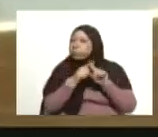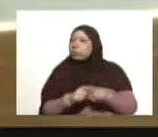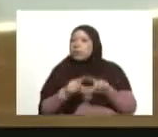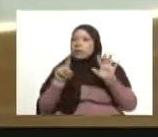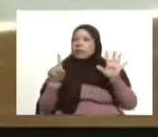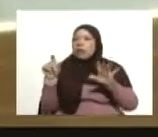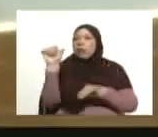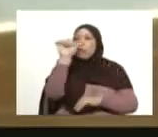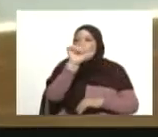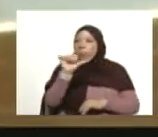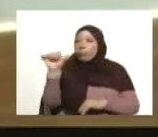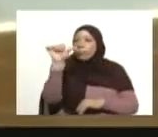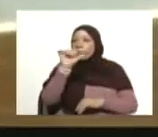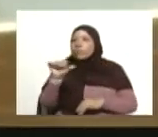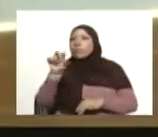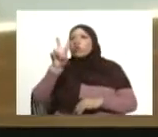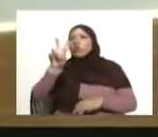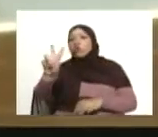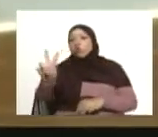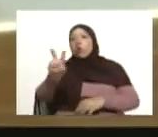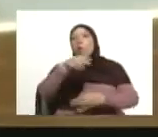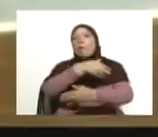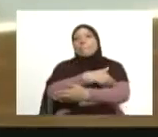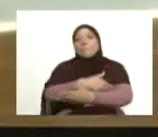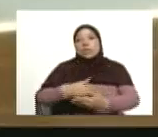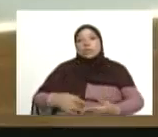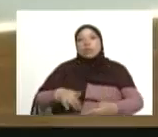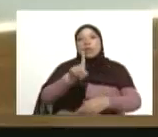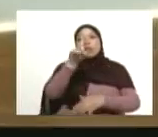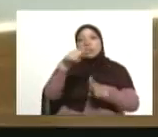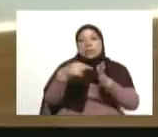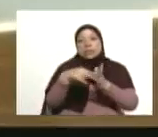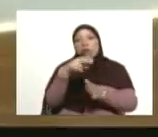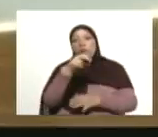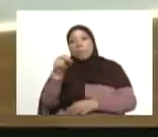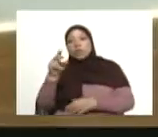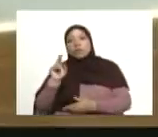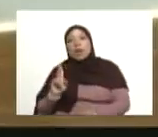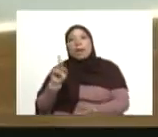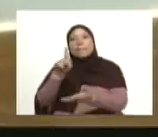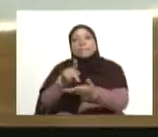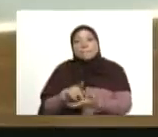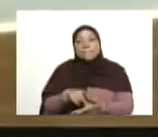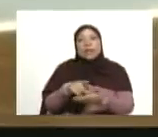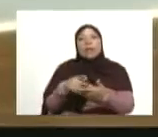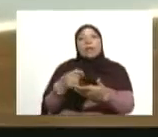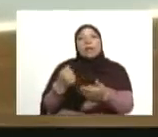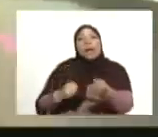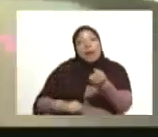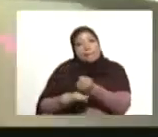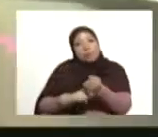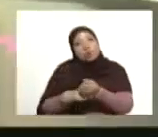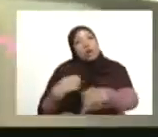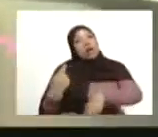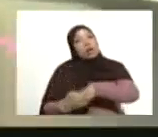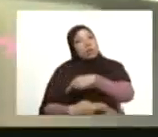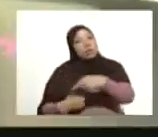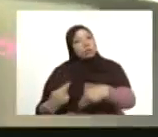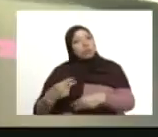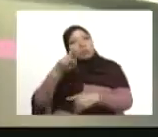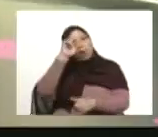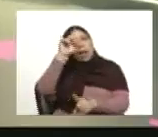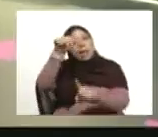semanas más de 2.100.000 ciudadanos y ciudadanas, compatriotas. La meta